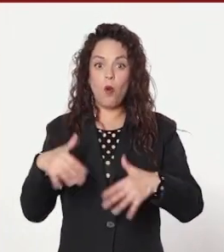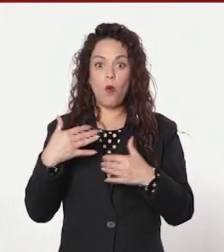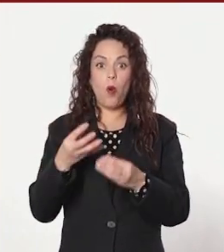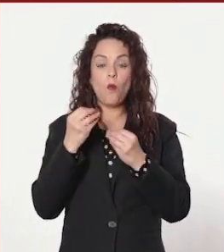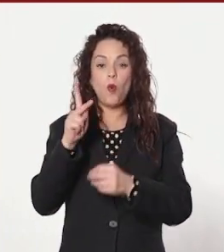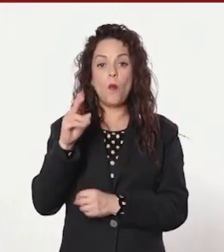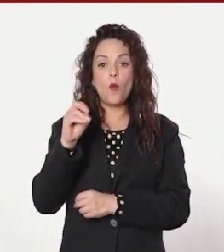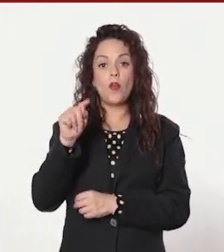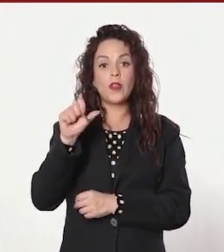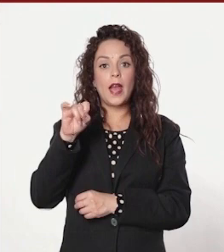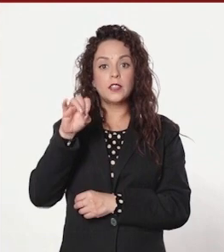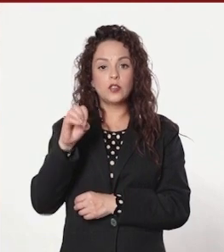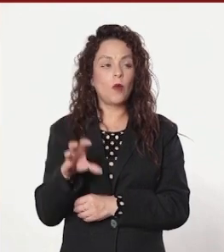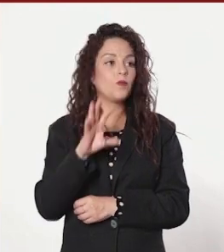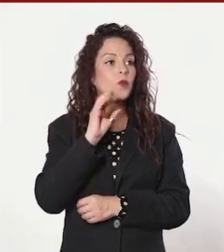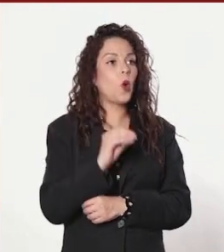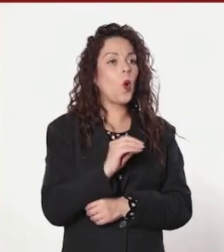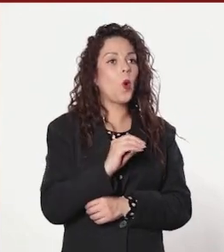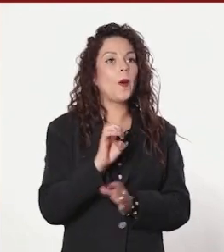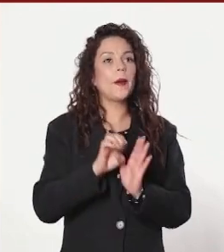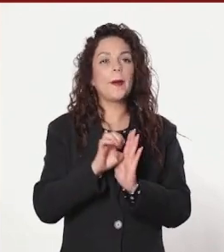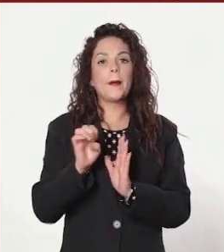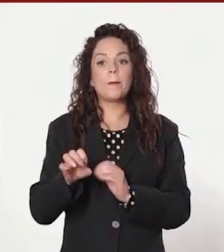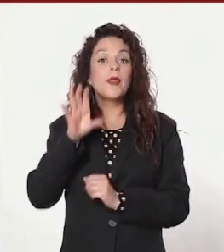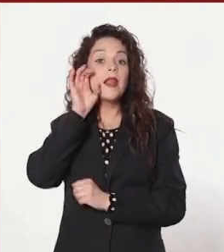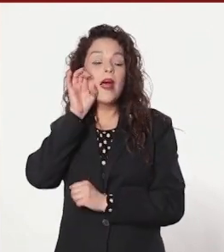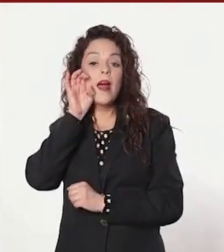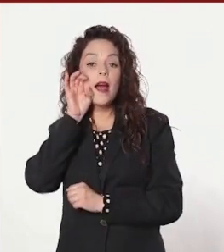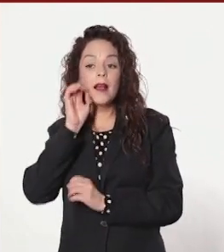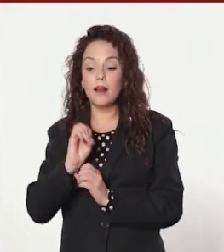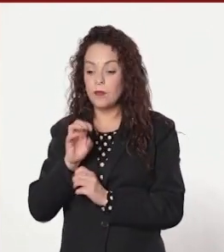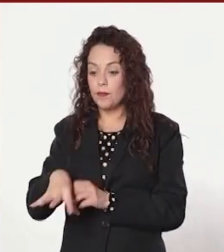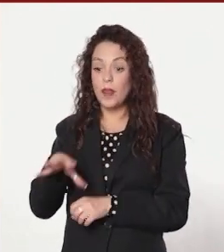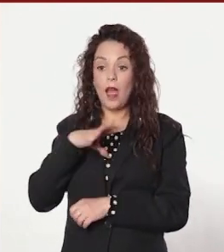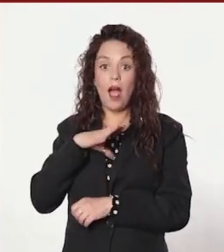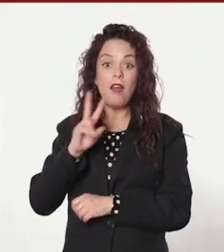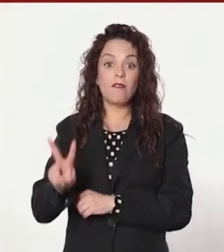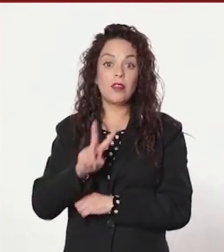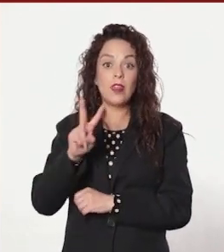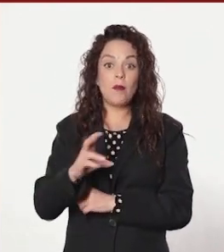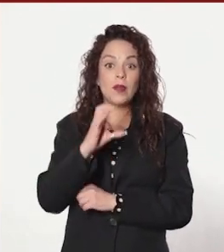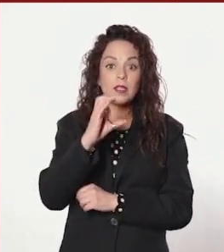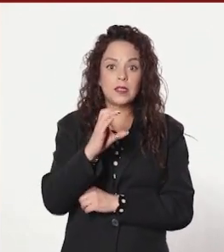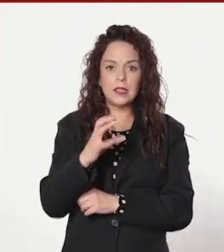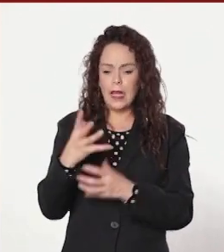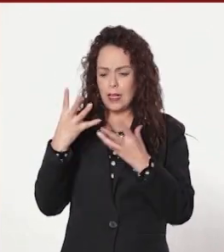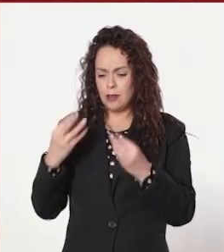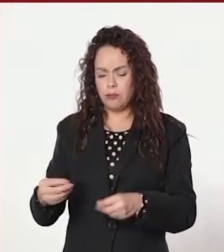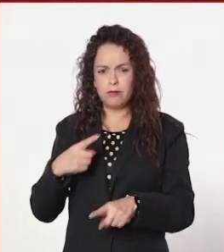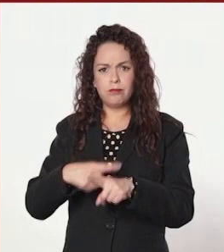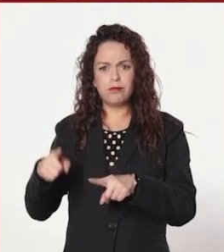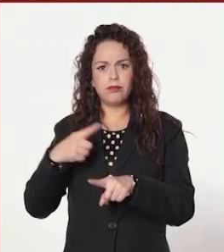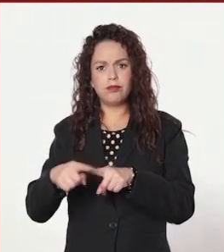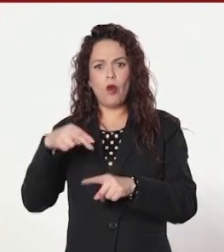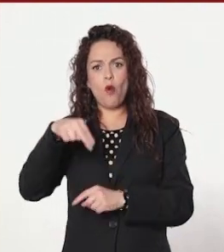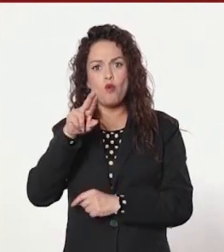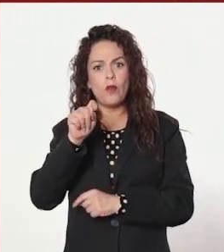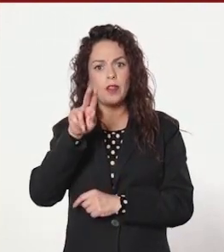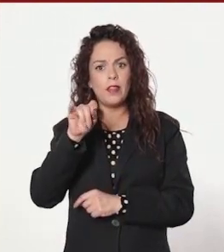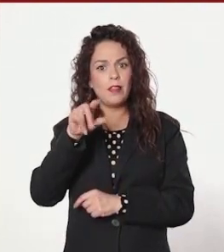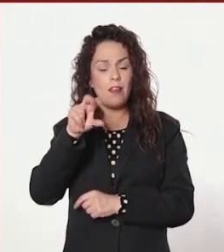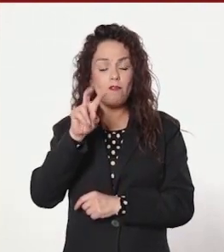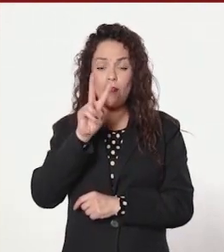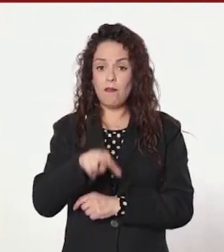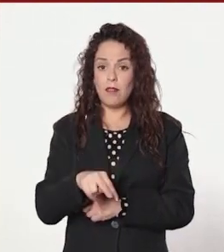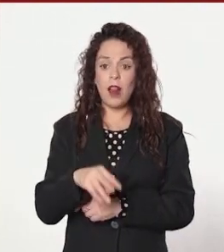potasio, ¿no? Se descompuso una naranja, pues está llena de vitamina C, entonces está llenísimo de nutrientes, lleno de